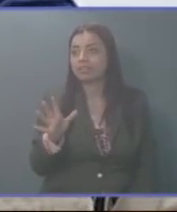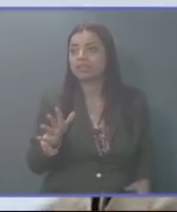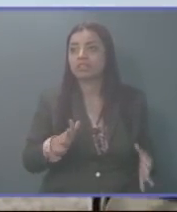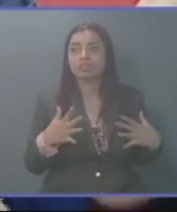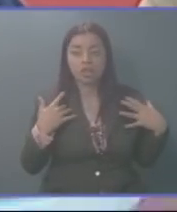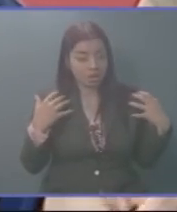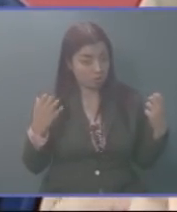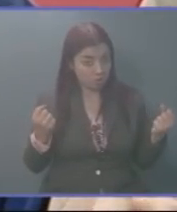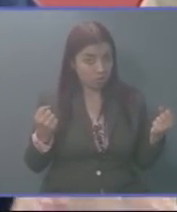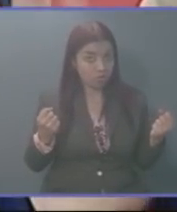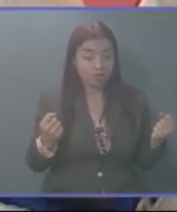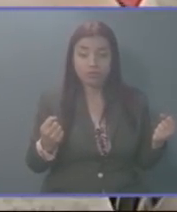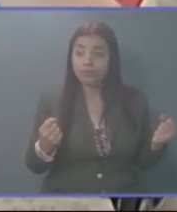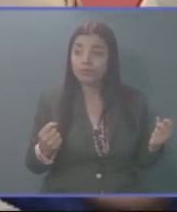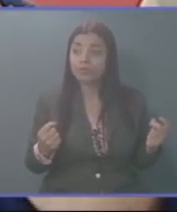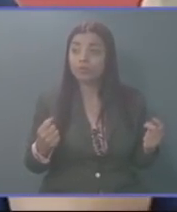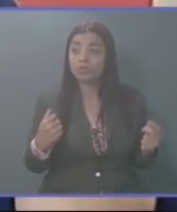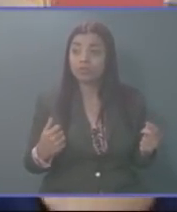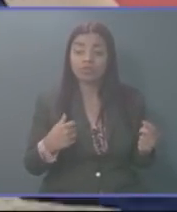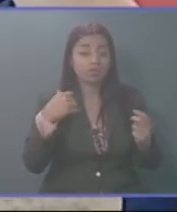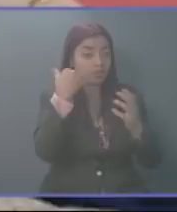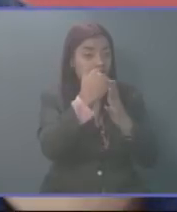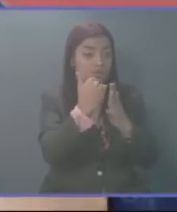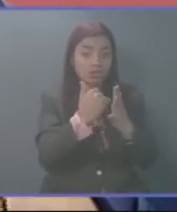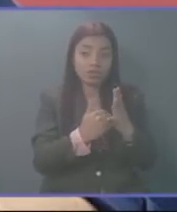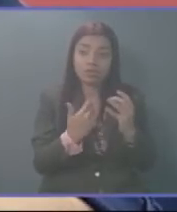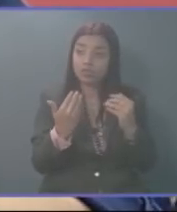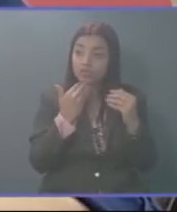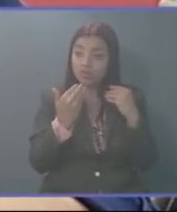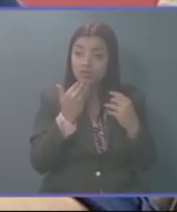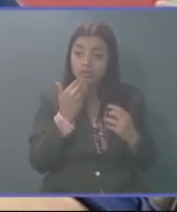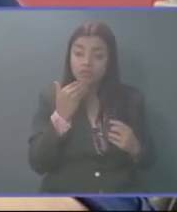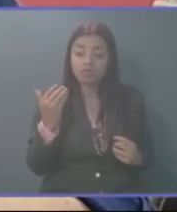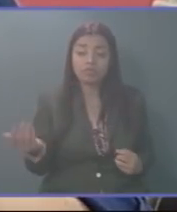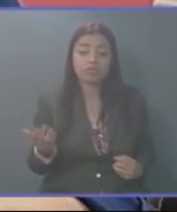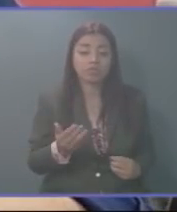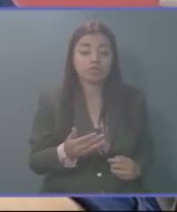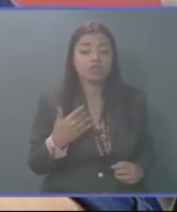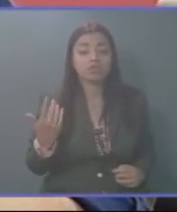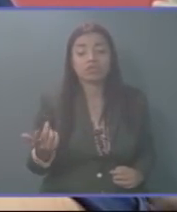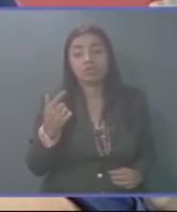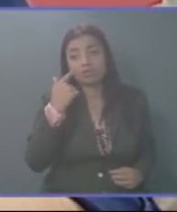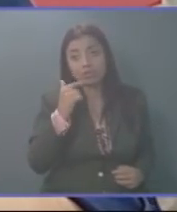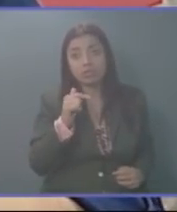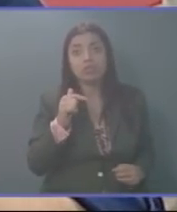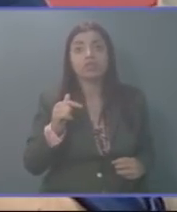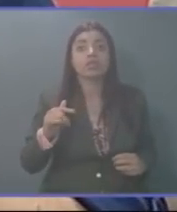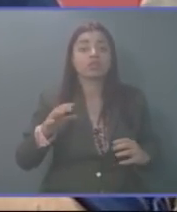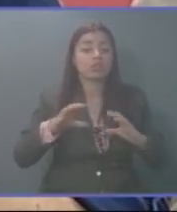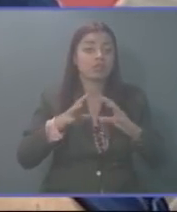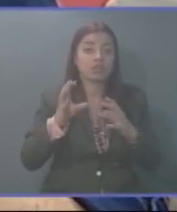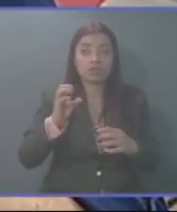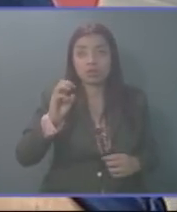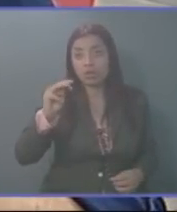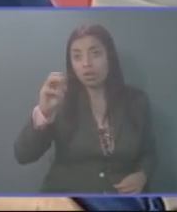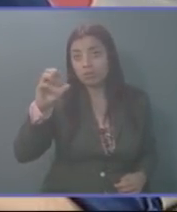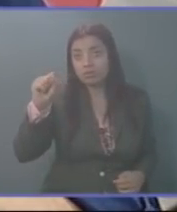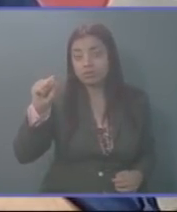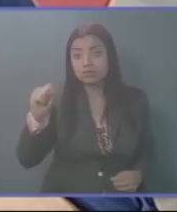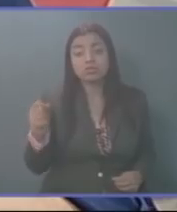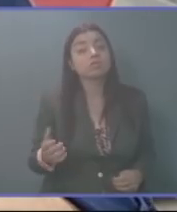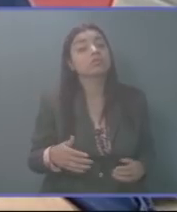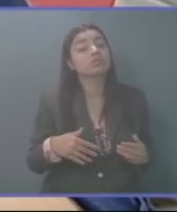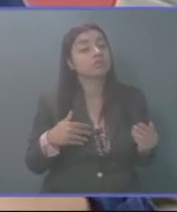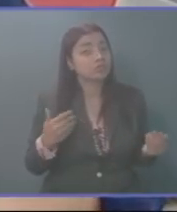que ya definimos cuáles son los parámetros o las determinaciones que maneja organizaciones como la OMS,